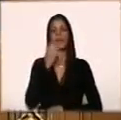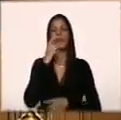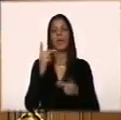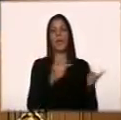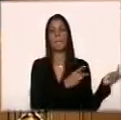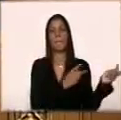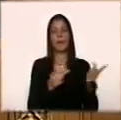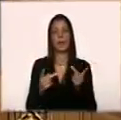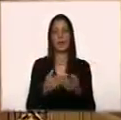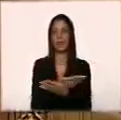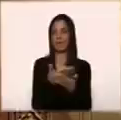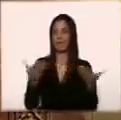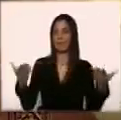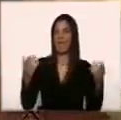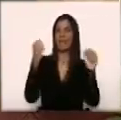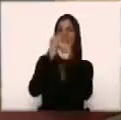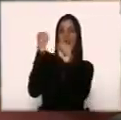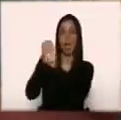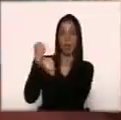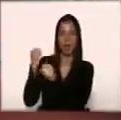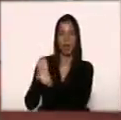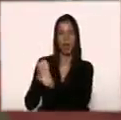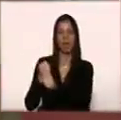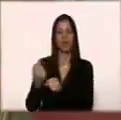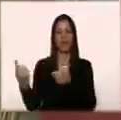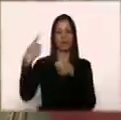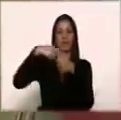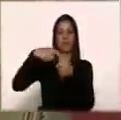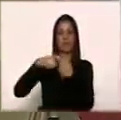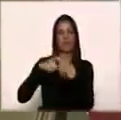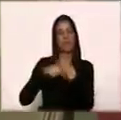Bienvenidos, camaradas trabajadores de los CPT.